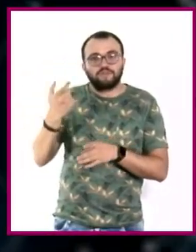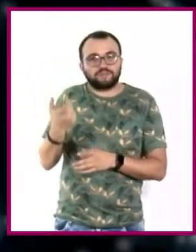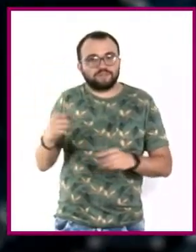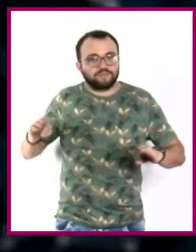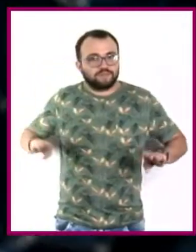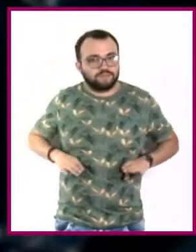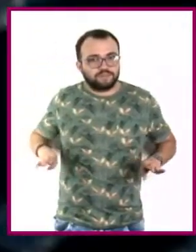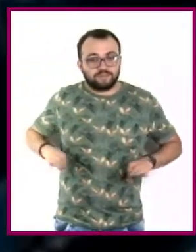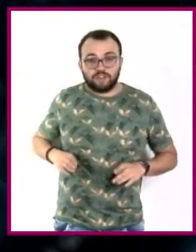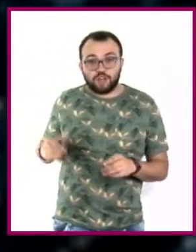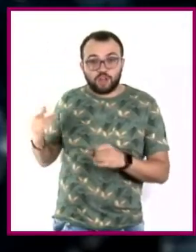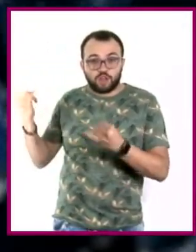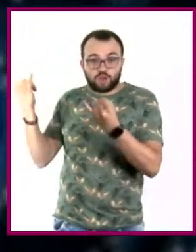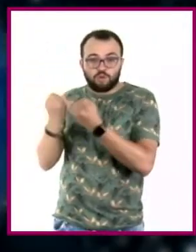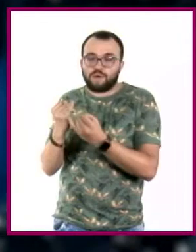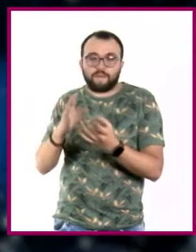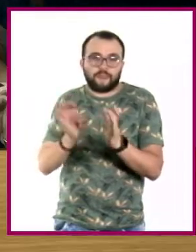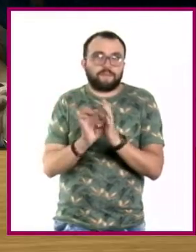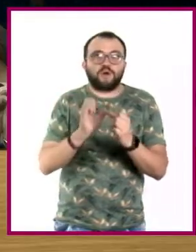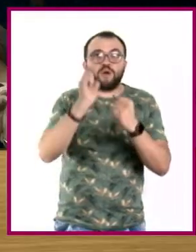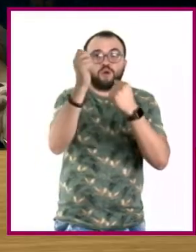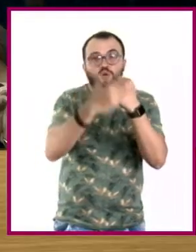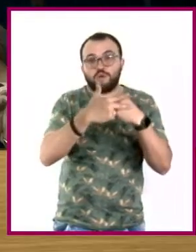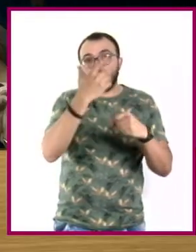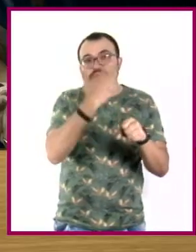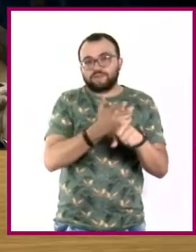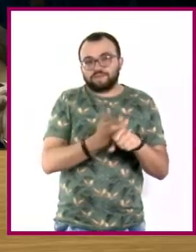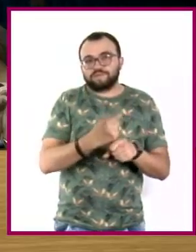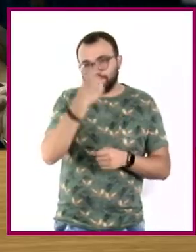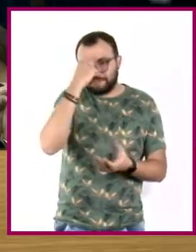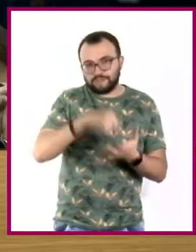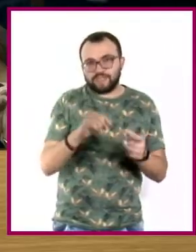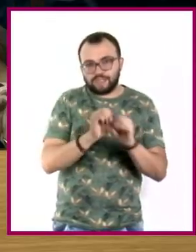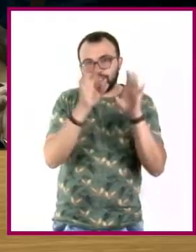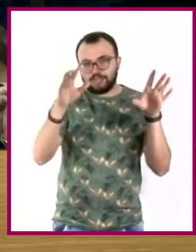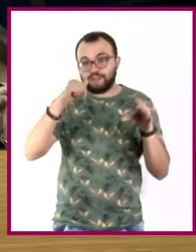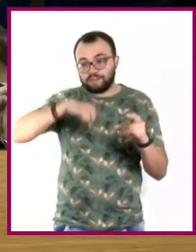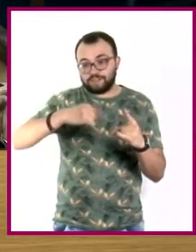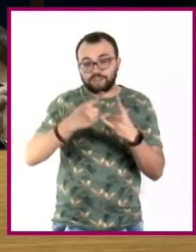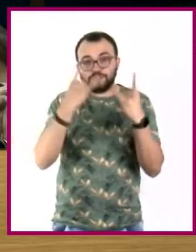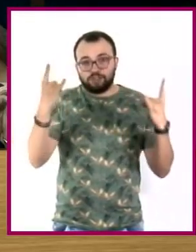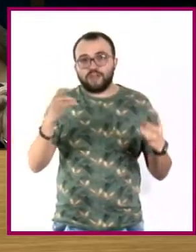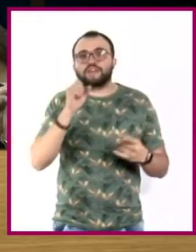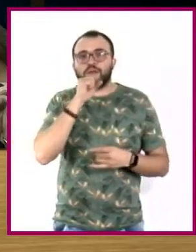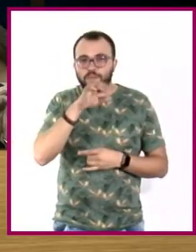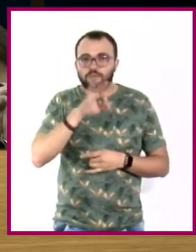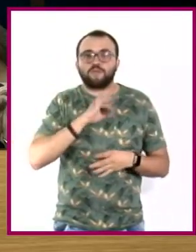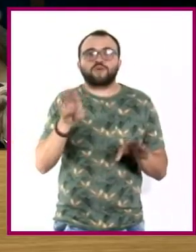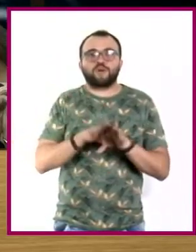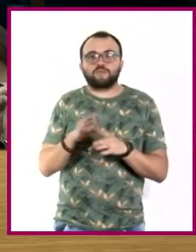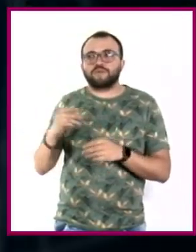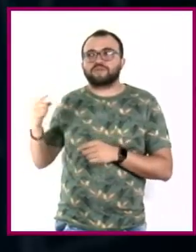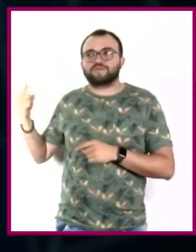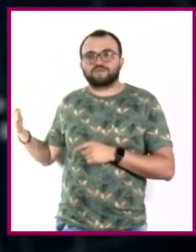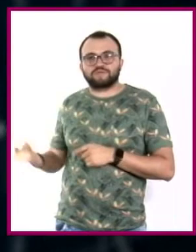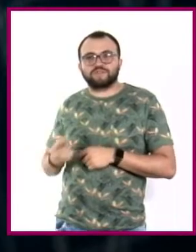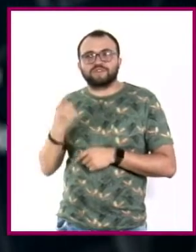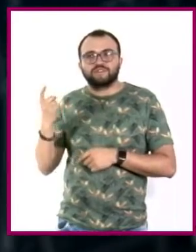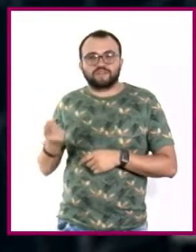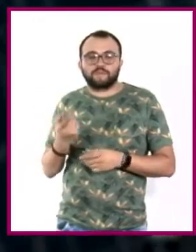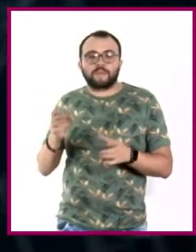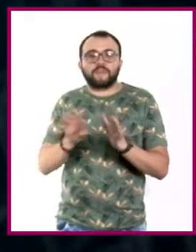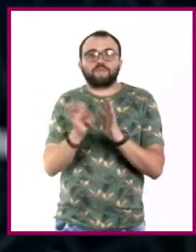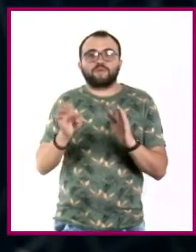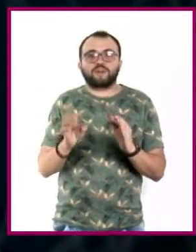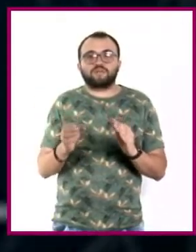no son iguales a las de Europa o Estados Unidos, es claro que en nuestra historia también podemos rastrear patrones generales. Como la